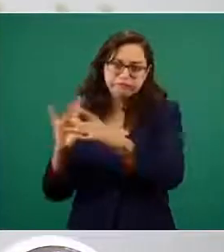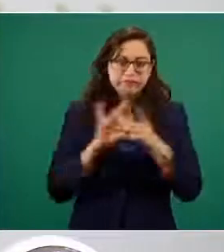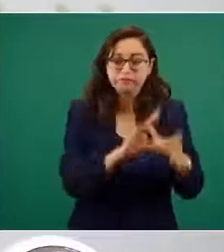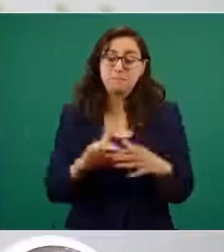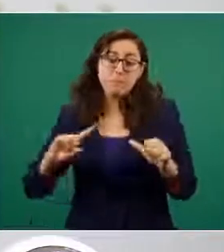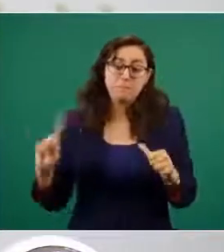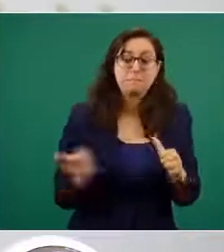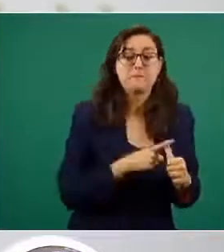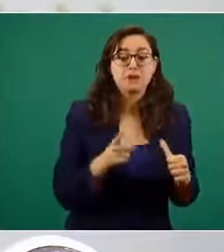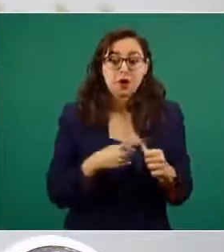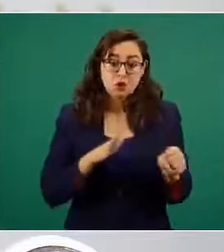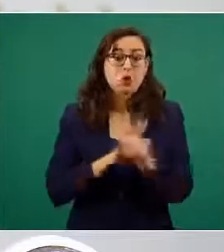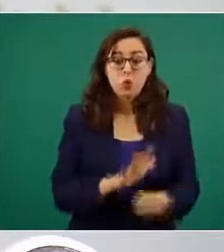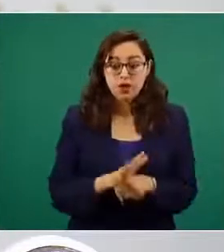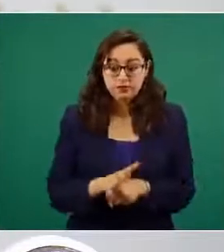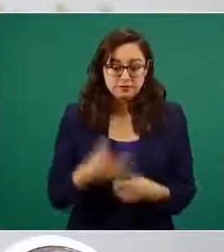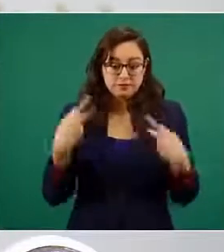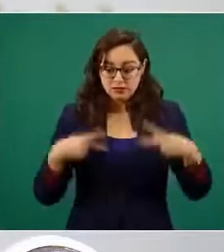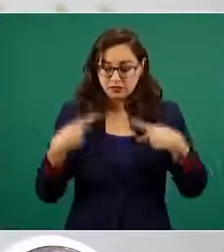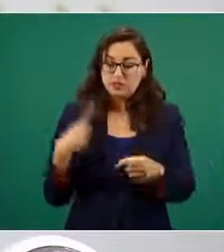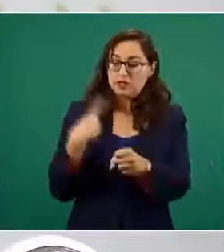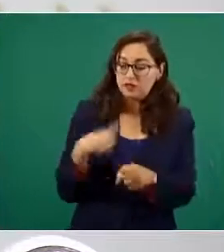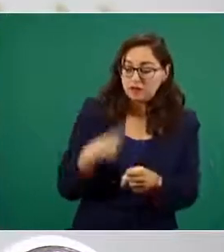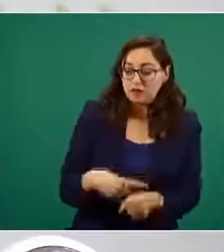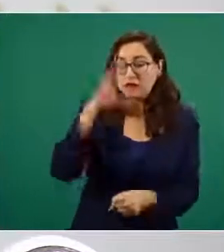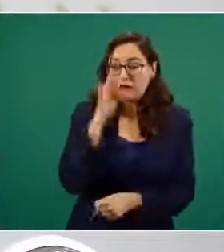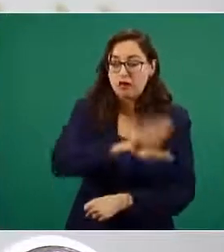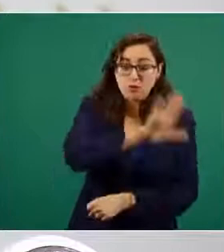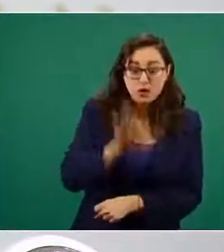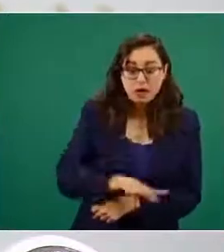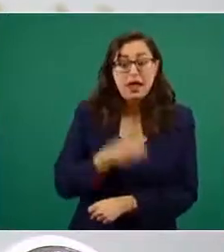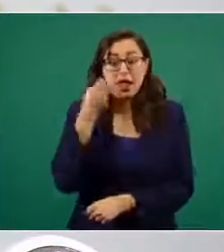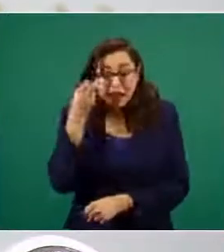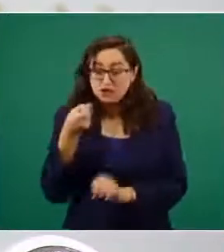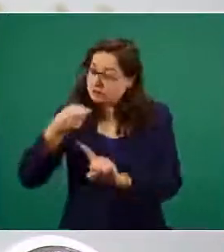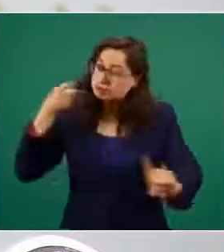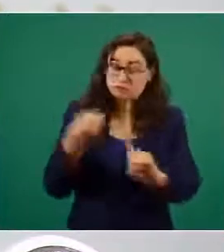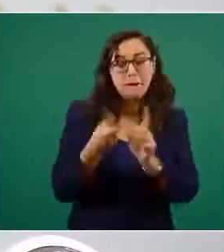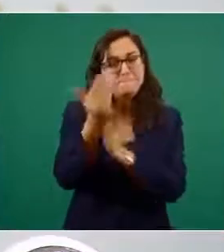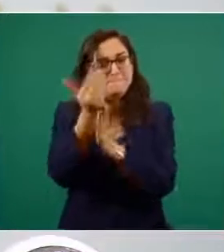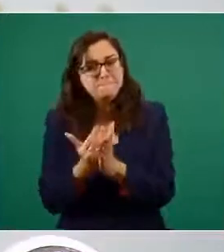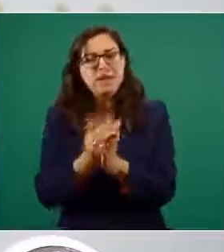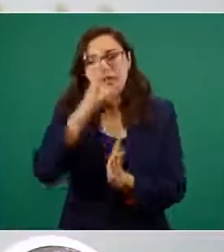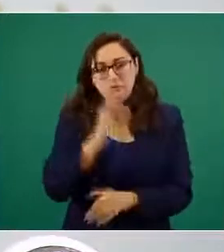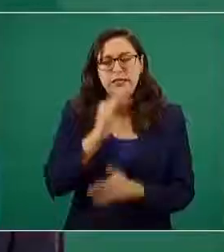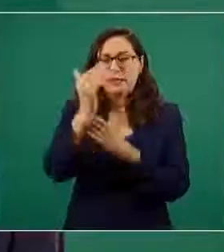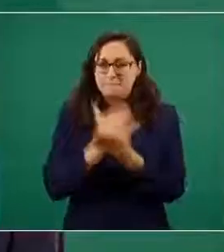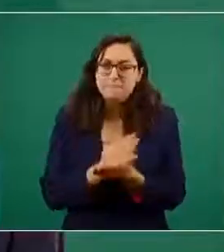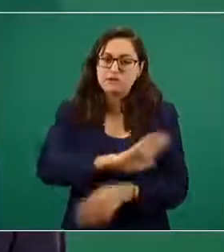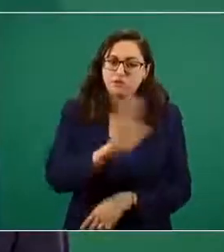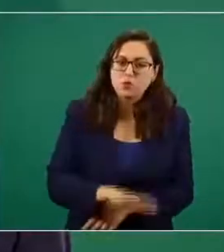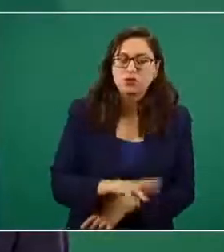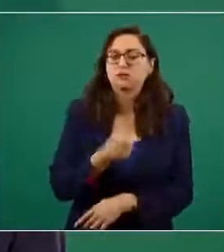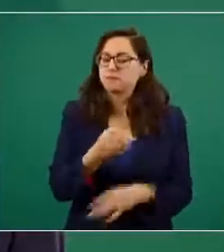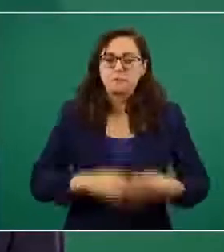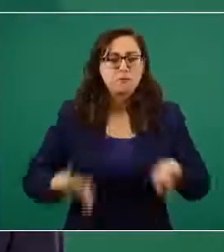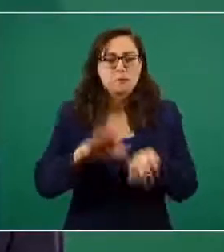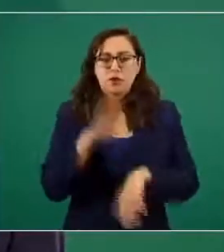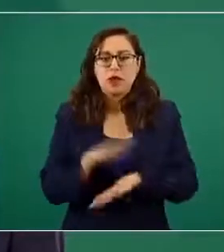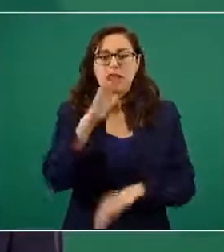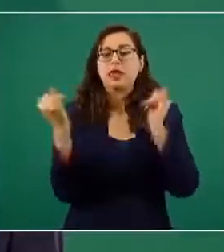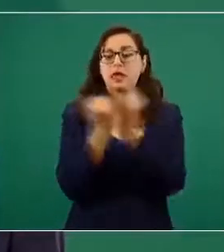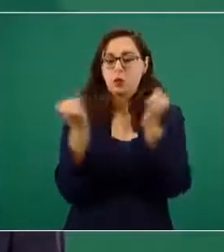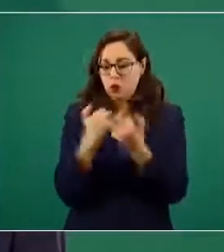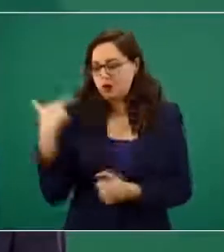en primer lugar, es reducir la mortalidad, eso es crucial, reducir la mortalidad y de acuerdo con distintos análisis, incluyendo algunos análisis